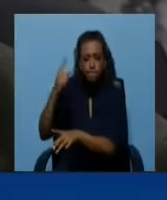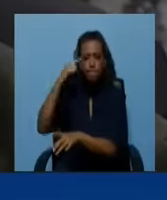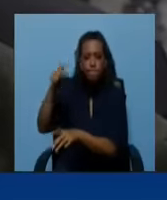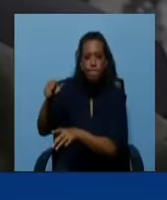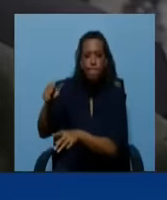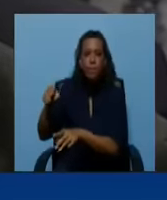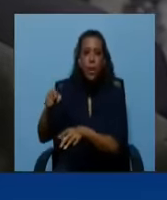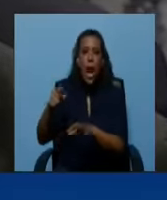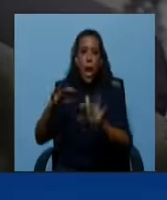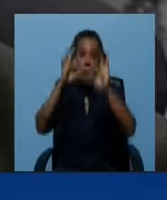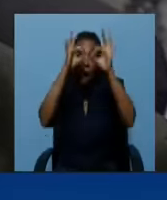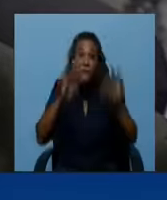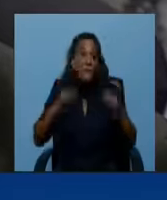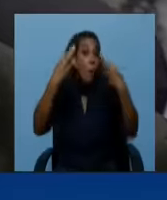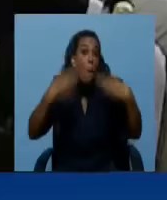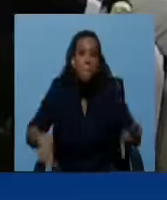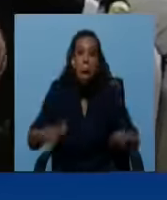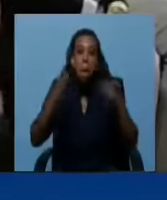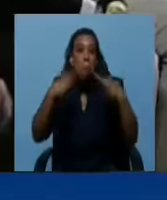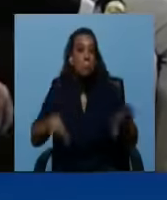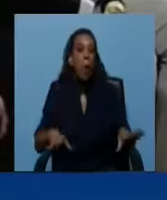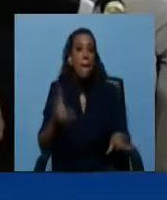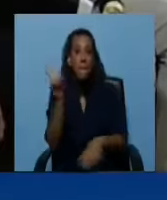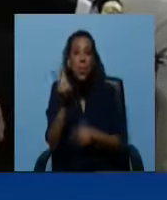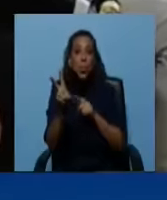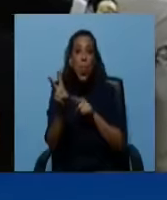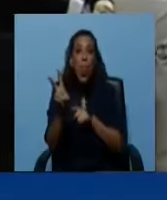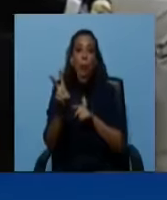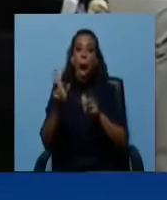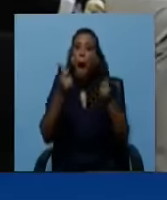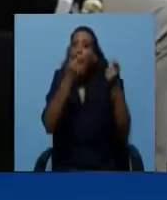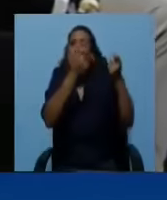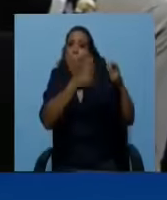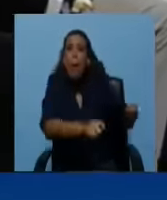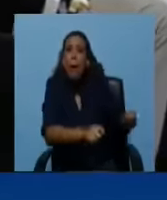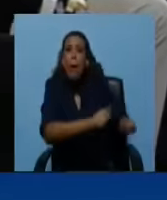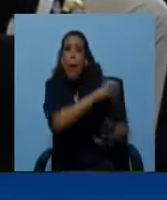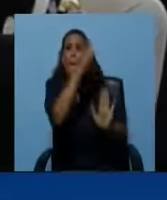ya en la práctica, Venezuela tenía un bloqueo